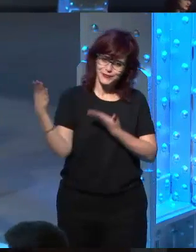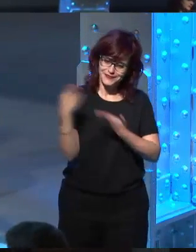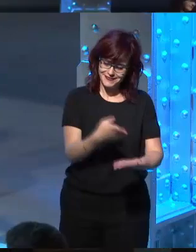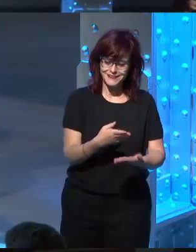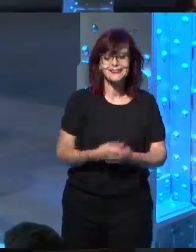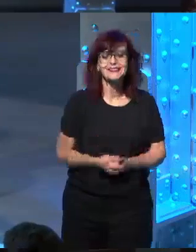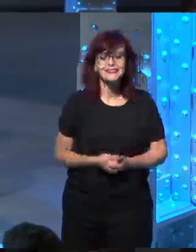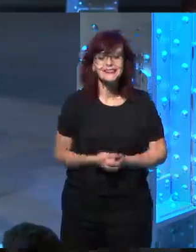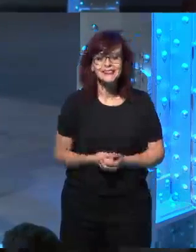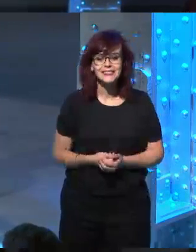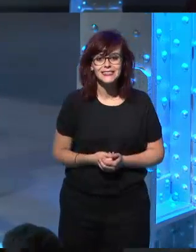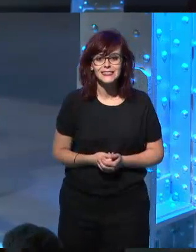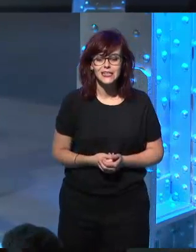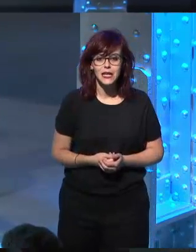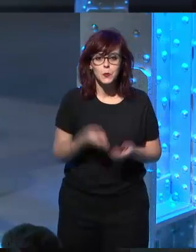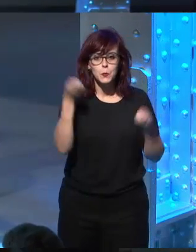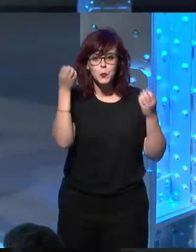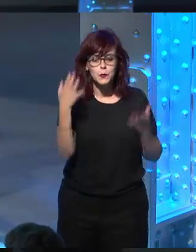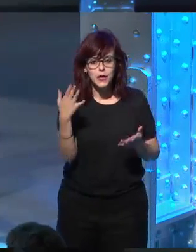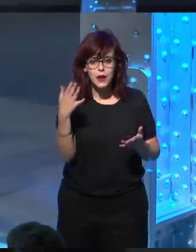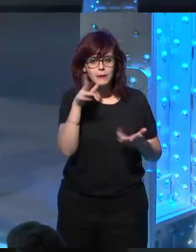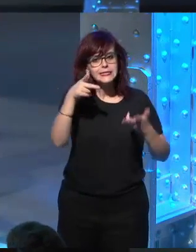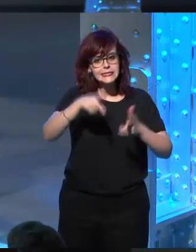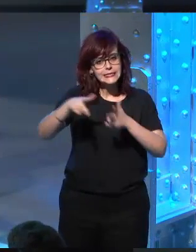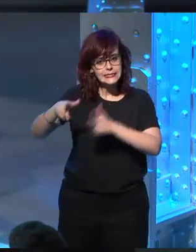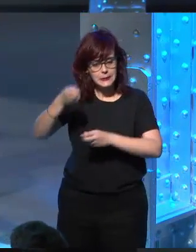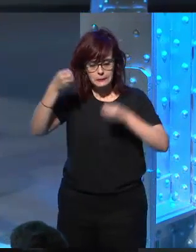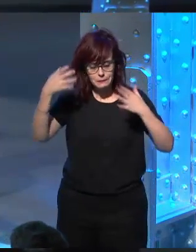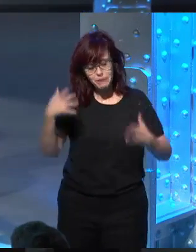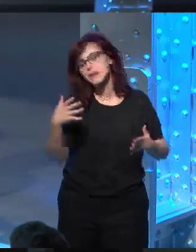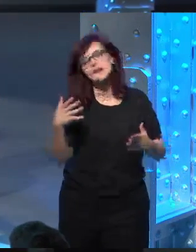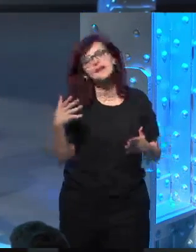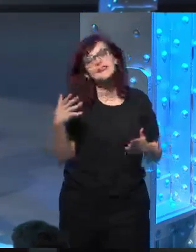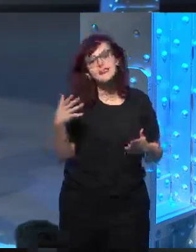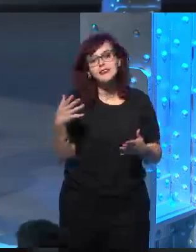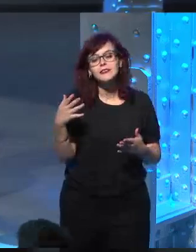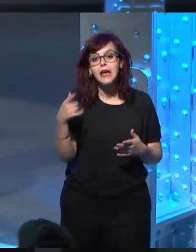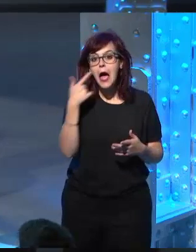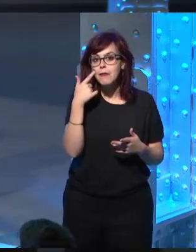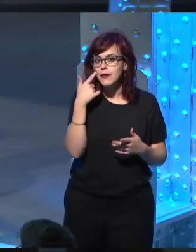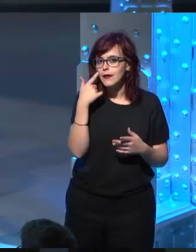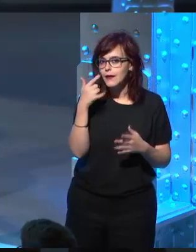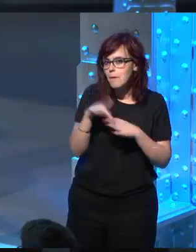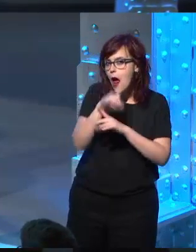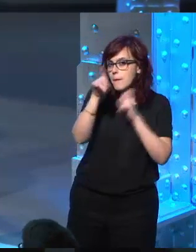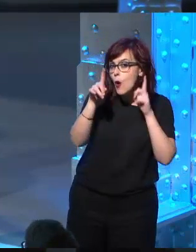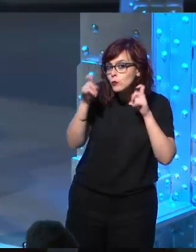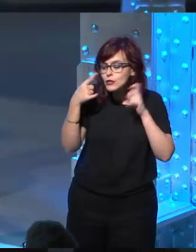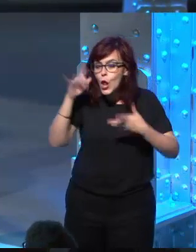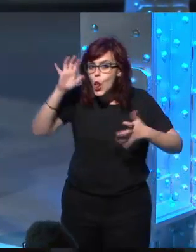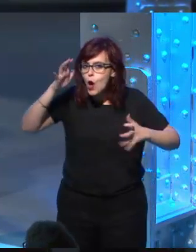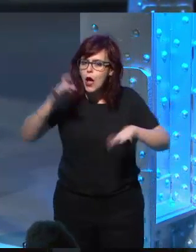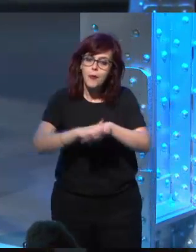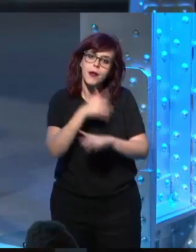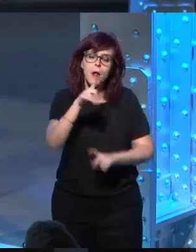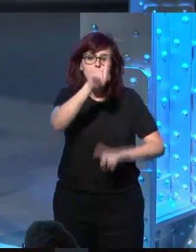¿Qué tal? Muy bien. Voy a... Sí, esta era la silla que habíamos quedado, la que teníamos que sentar. Es que voy a desbloquear para ver si estáis ya mandando preguntas como locos. No